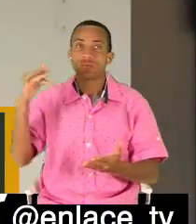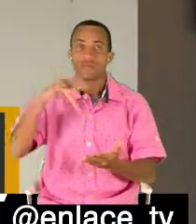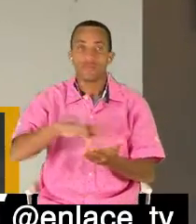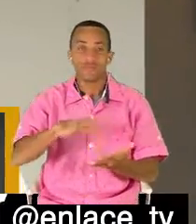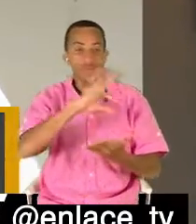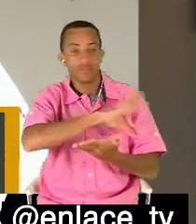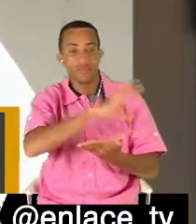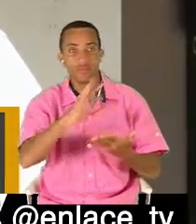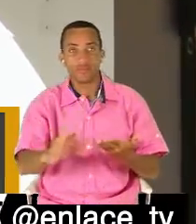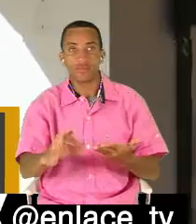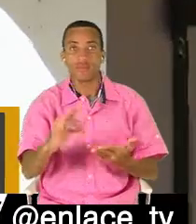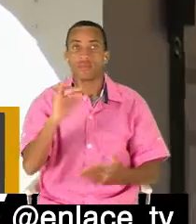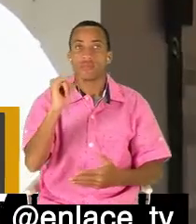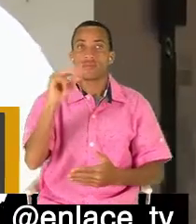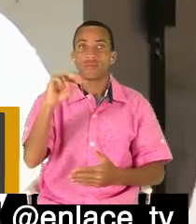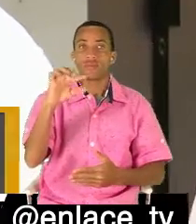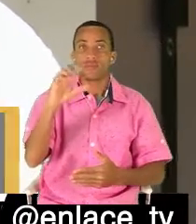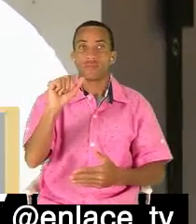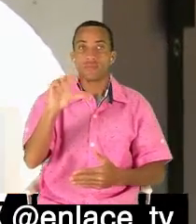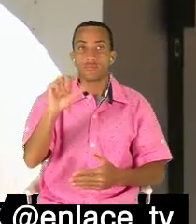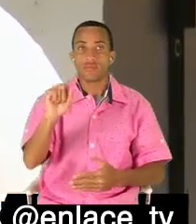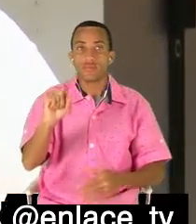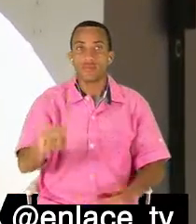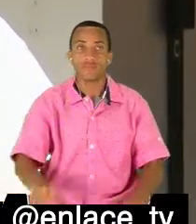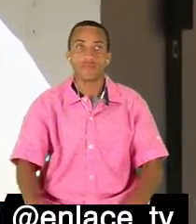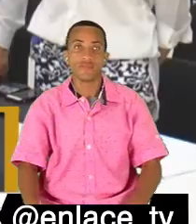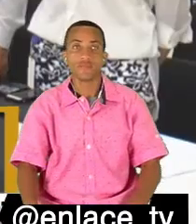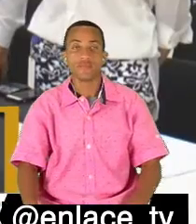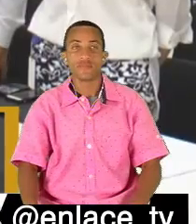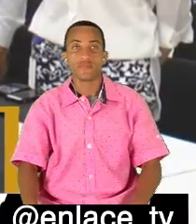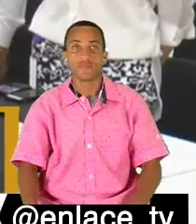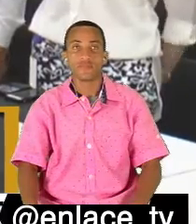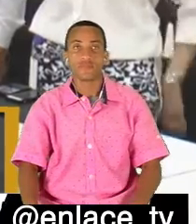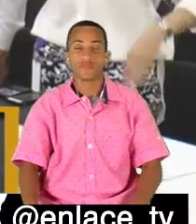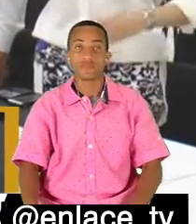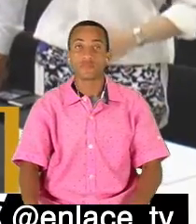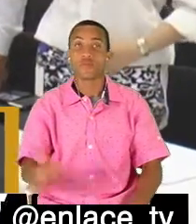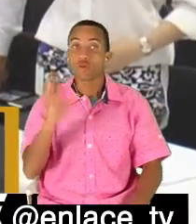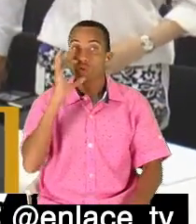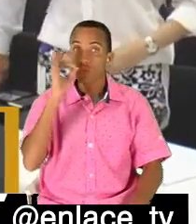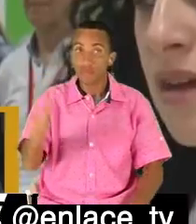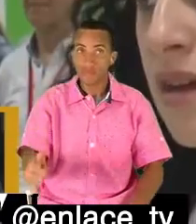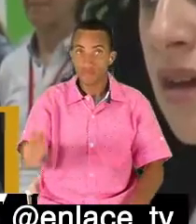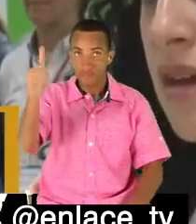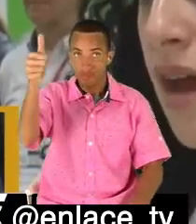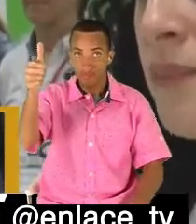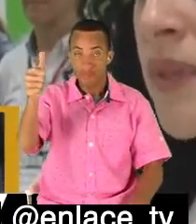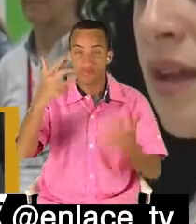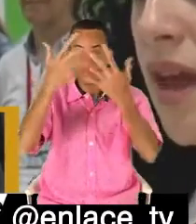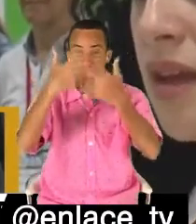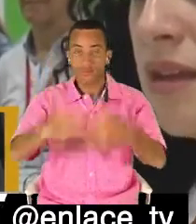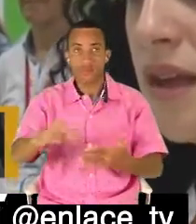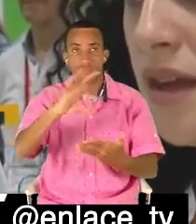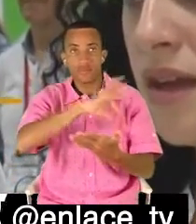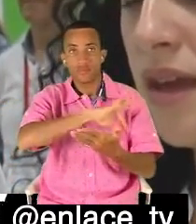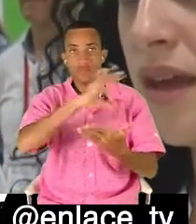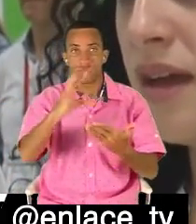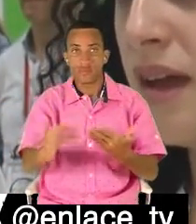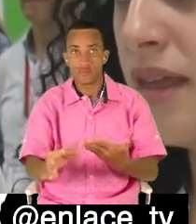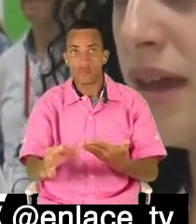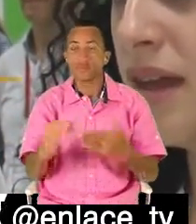Impala en este foro. El gerente de Impala, Alejandro Costa, participa del foro sobre regiones que se cumple a esta hora, convocado